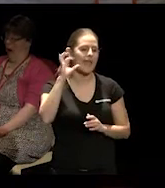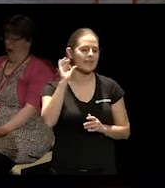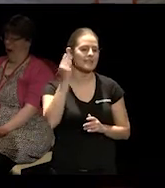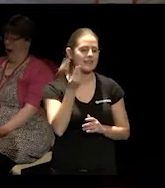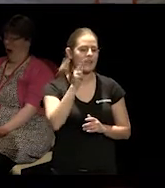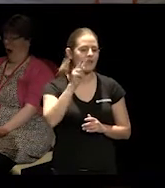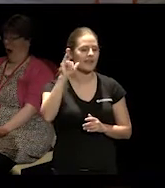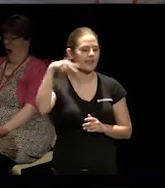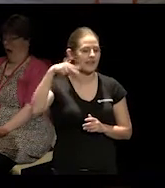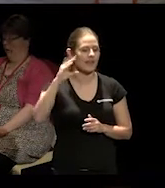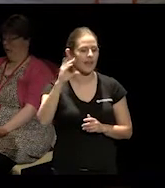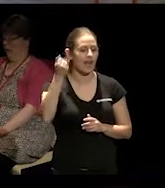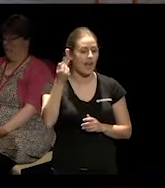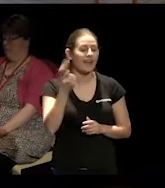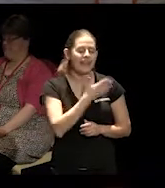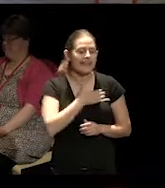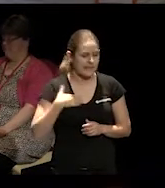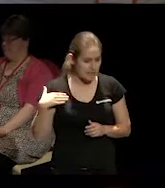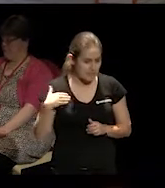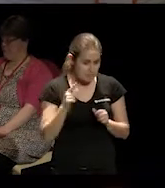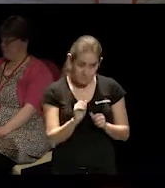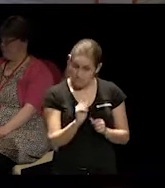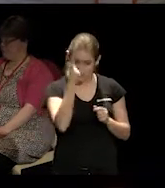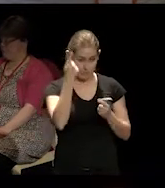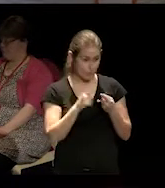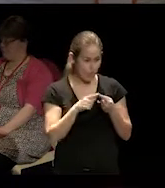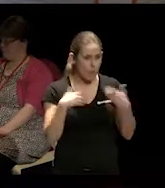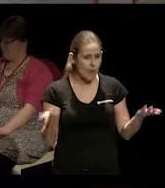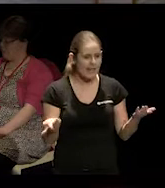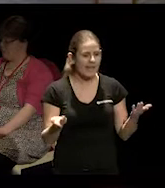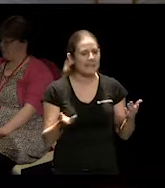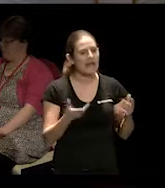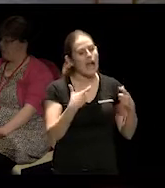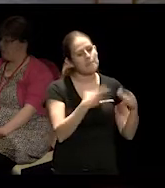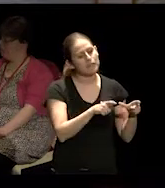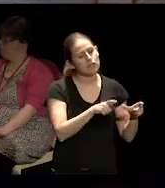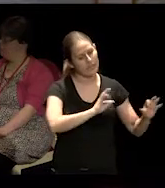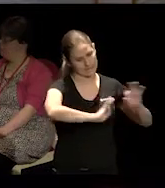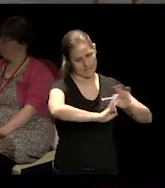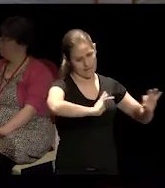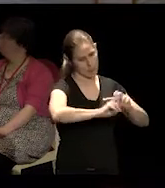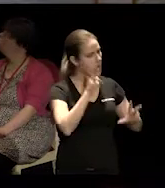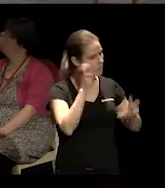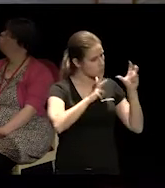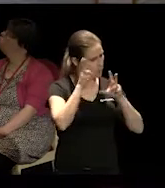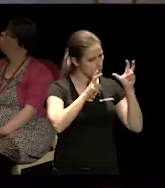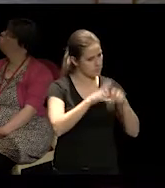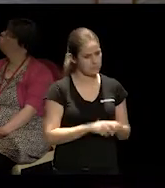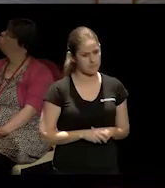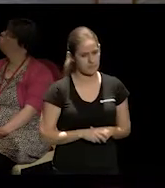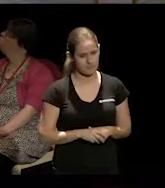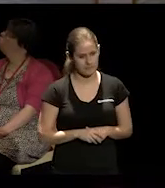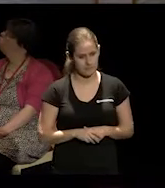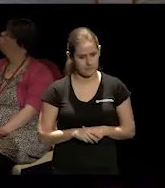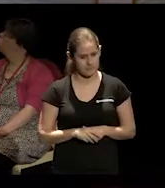muy fundamentados. El primero es el ámbito artístico, desde el terreno del teatro de movimiento, el teatro gestual.